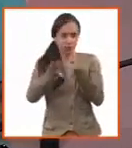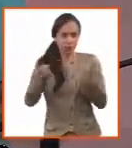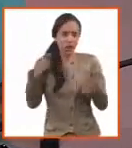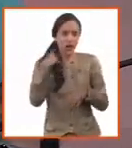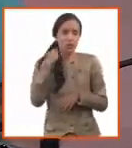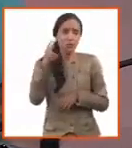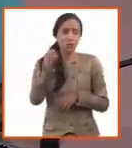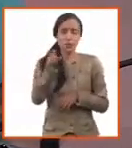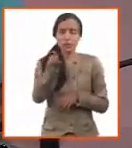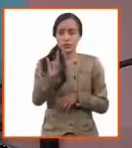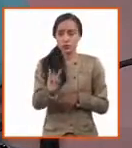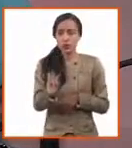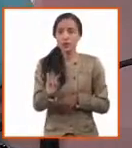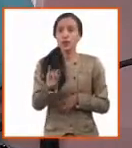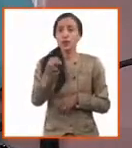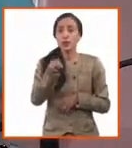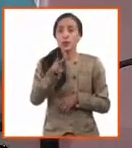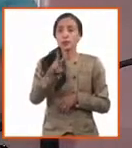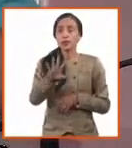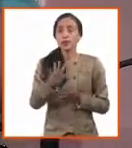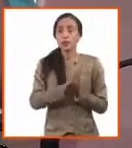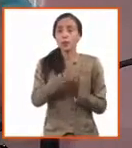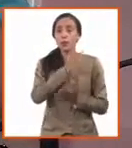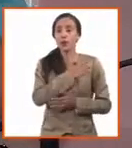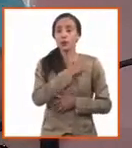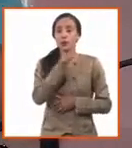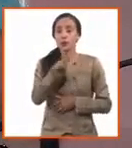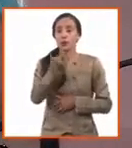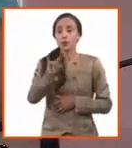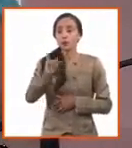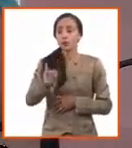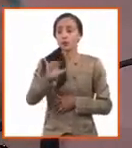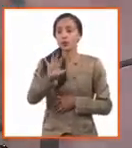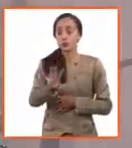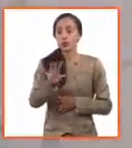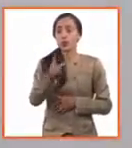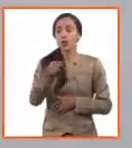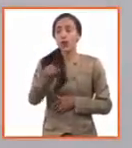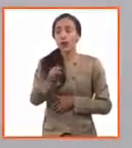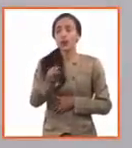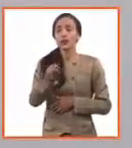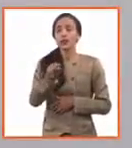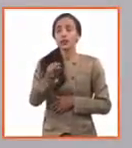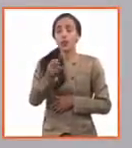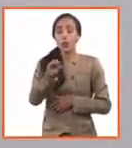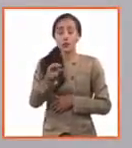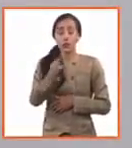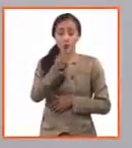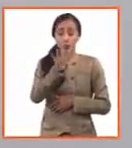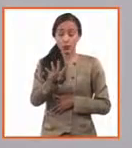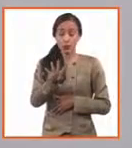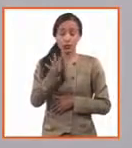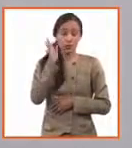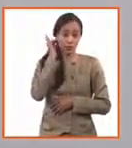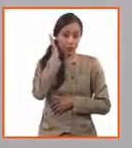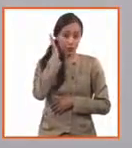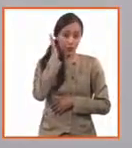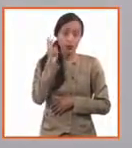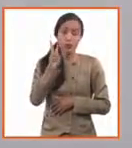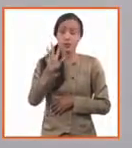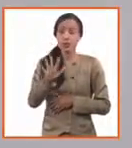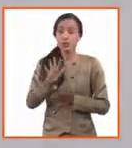que es una carta del 25 de marzo de 1900 es análisis ahora estamos hablando de 24 de febrero el 25 de marzo